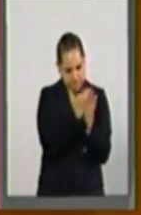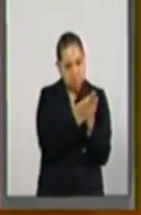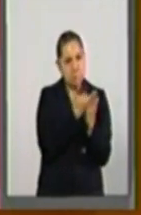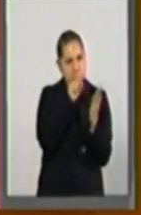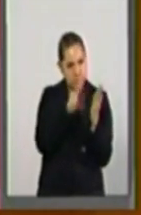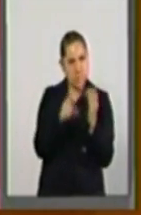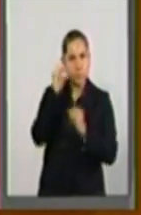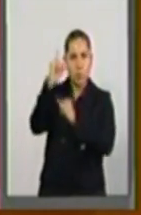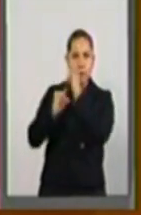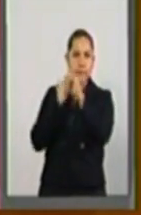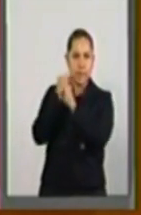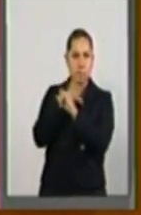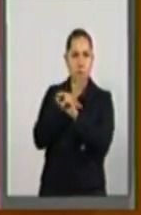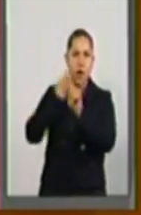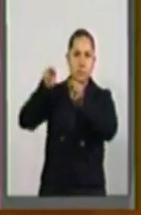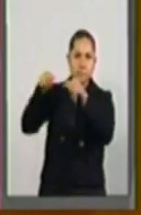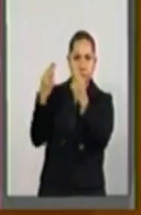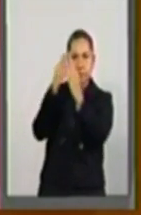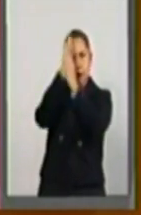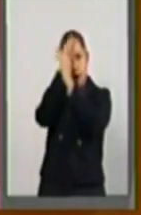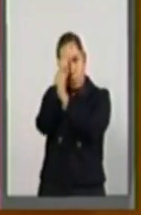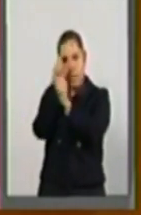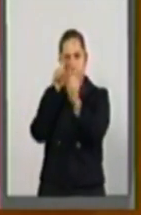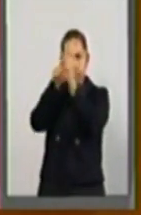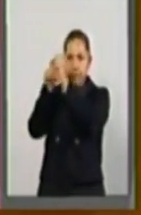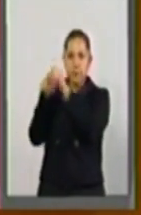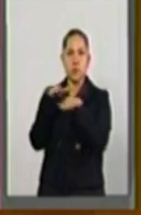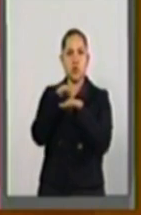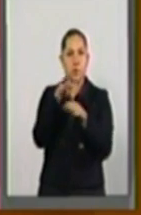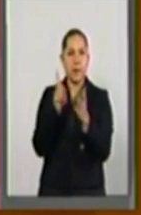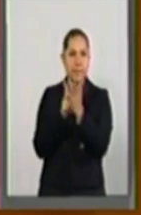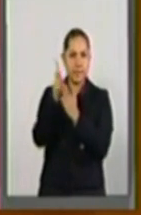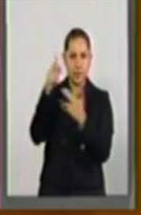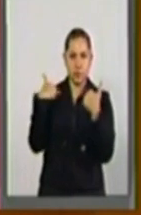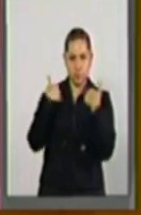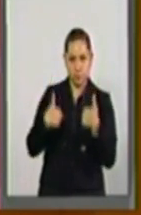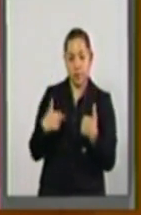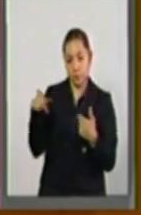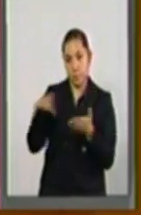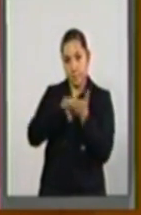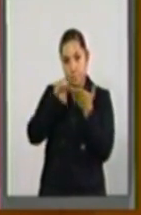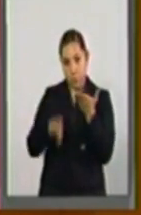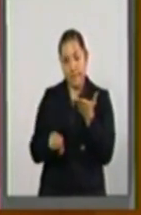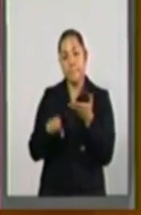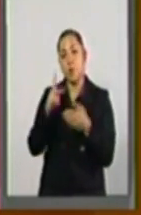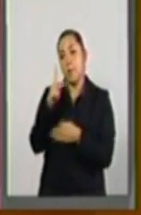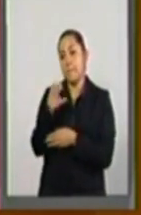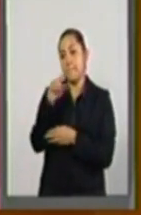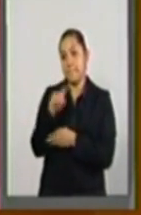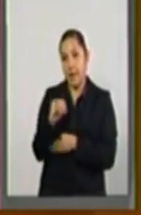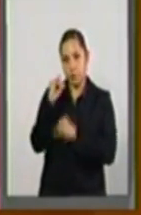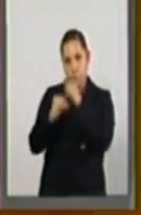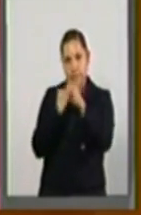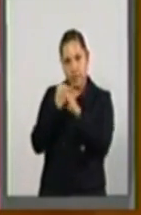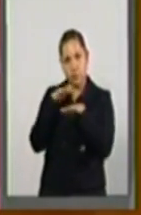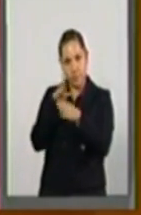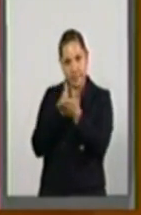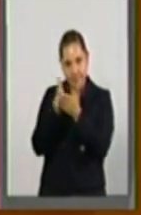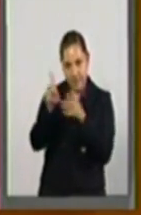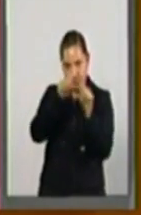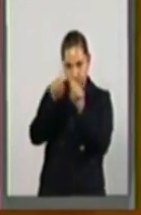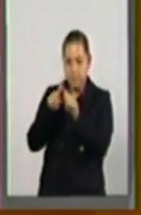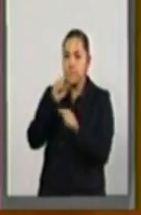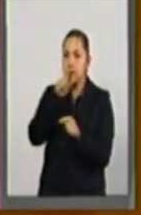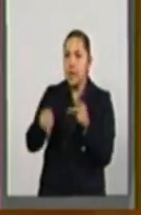internacionales en materia de derechos humanos, como el Pacto Internacional de Derechos Civiles y Políticos, la Convención Americana sobre